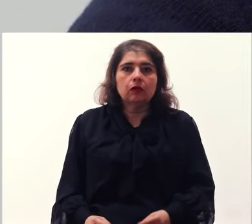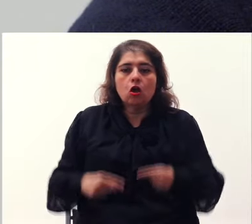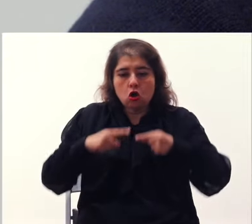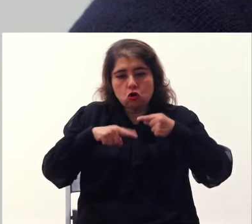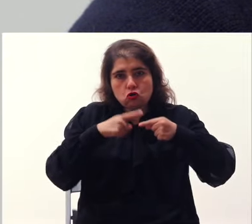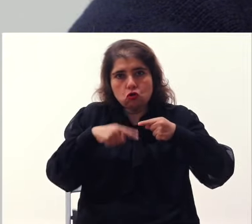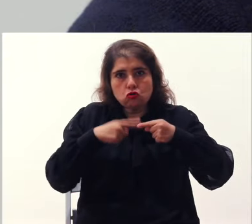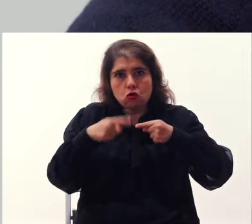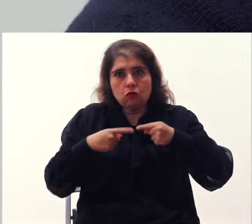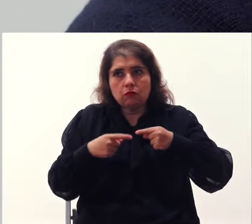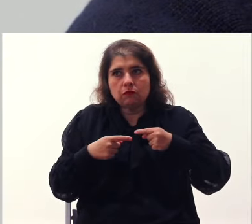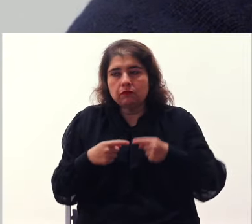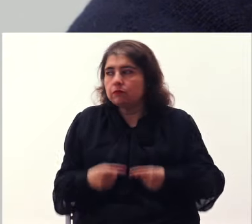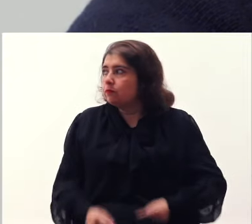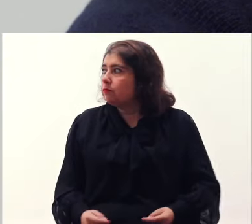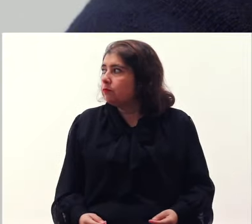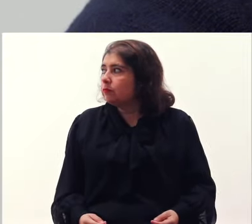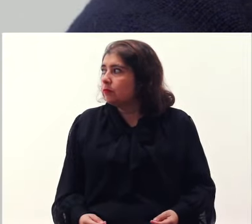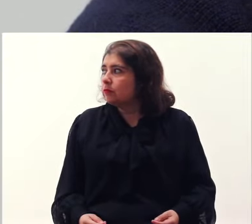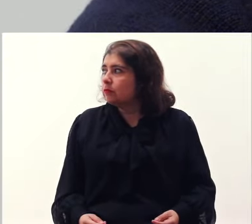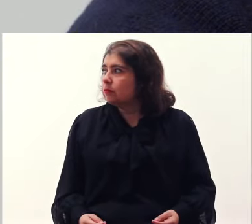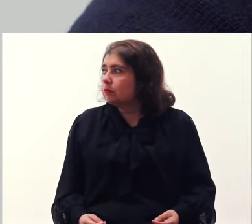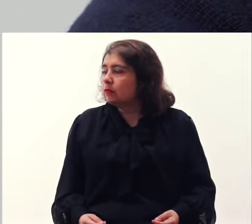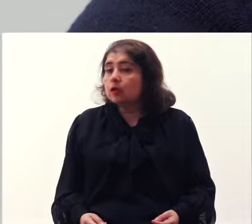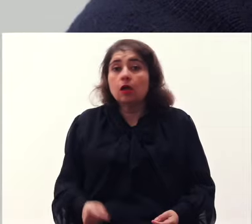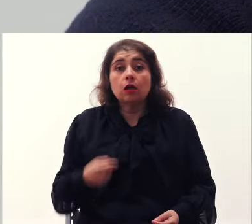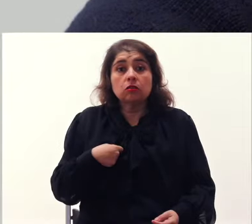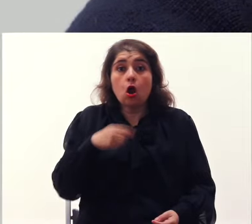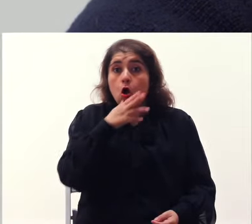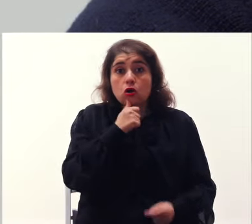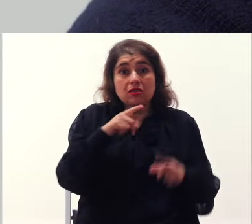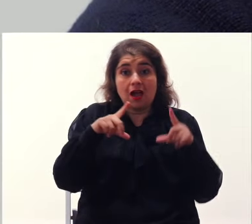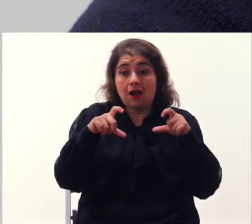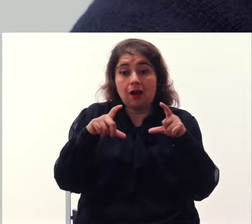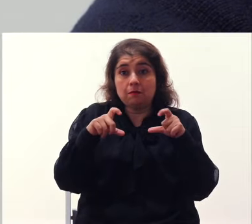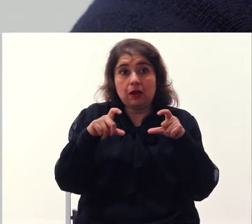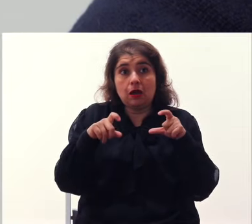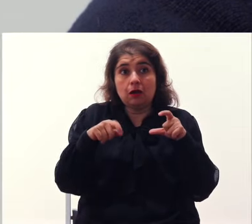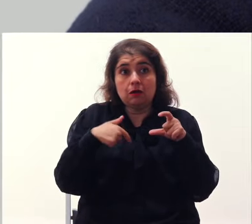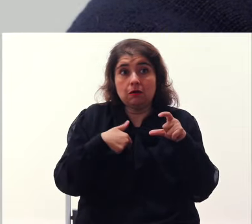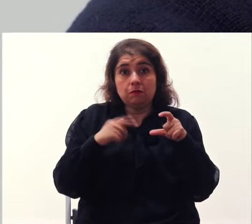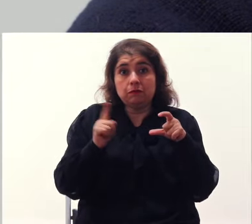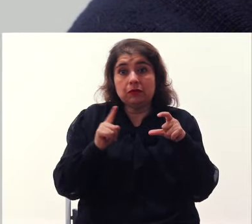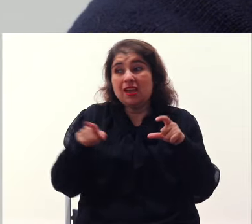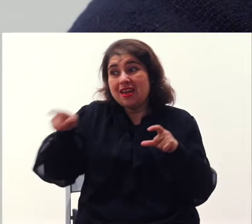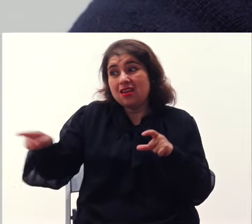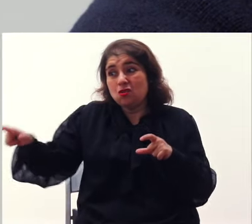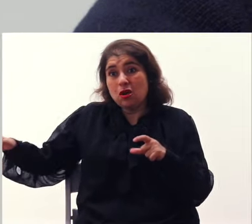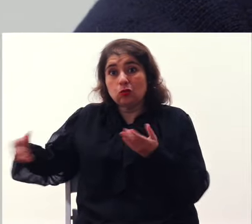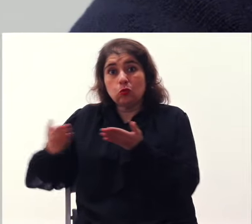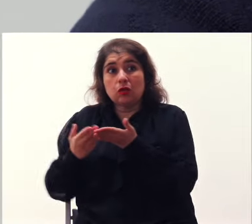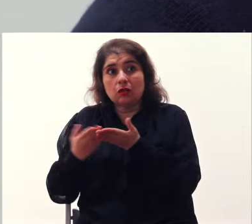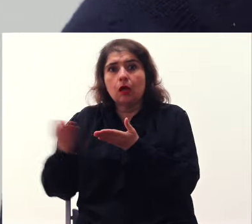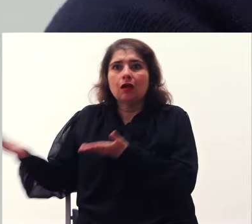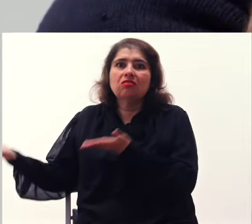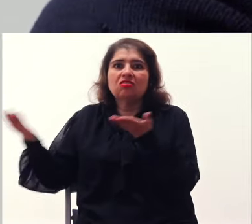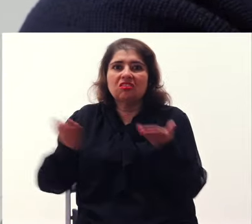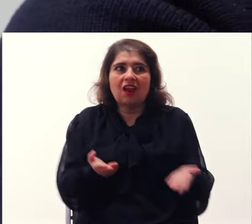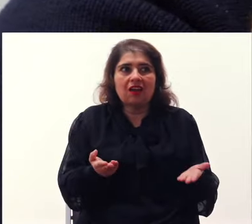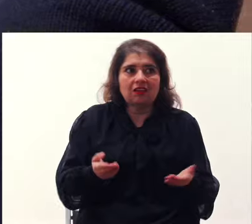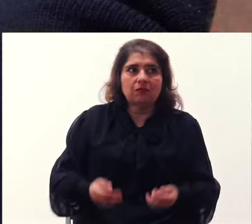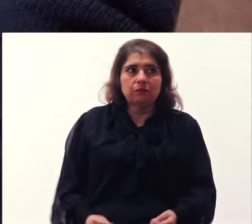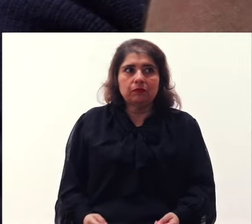cierto?, sus rollos. Él dice unos rollos, dice, yo no tenía cámara fotográfica, entonces eran los propios